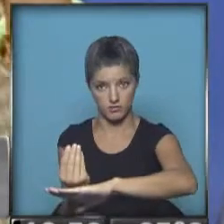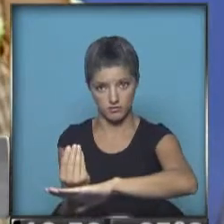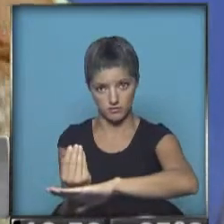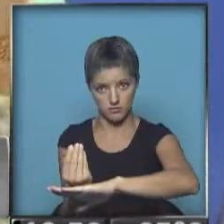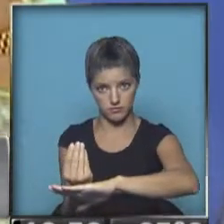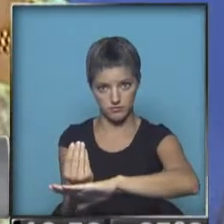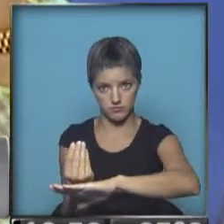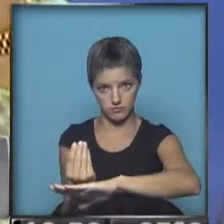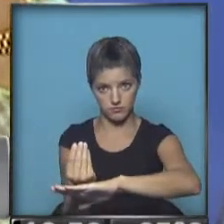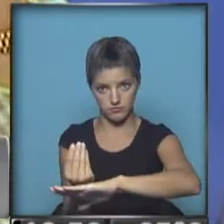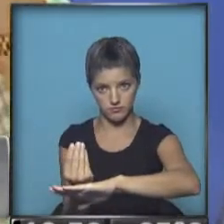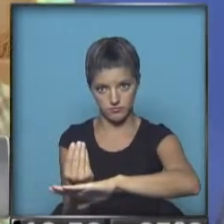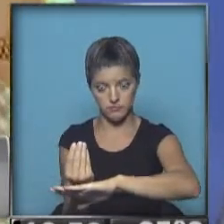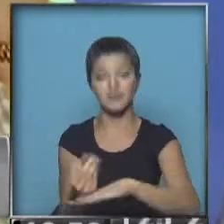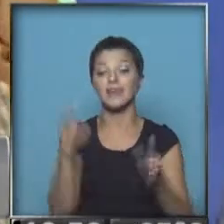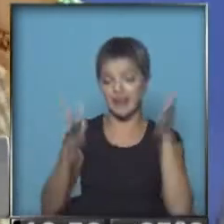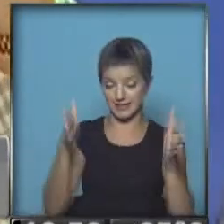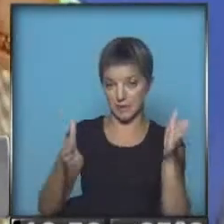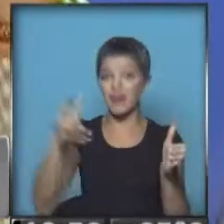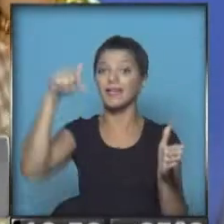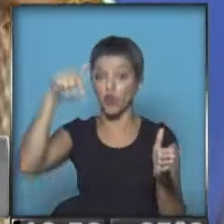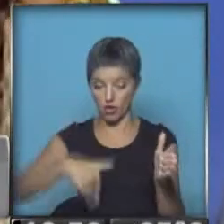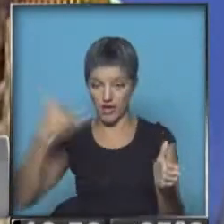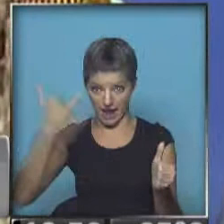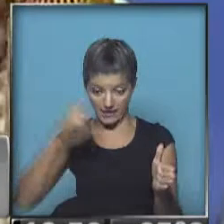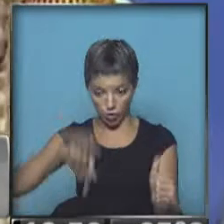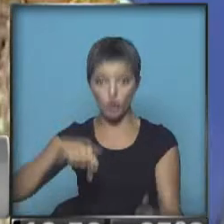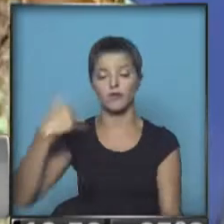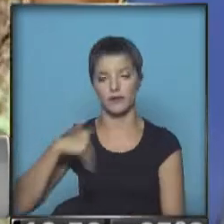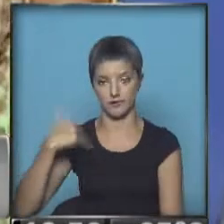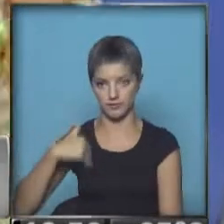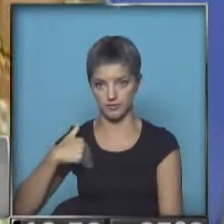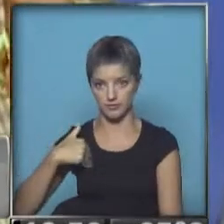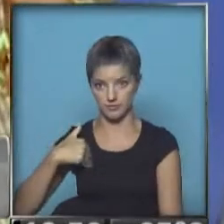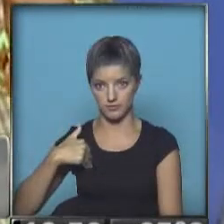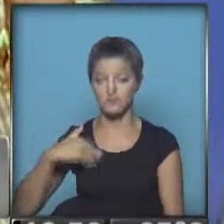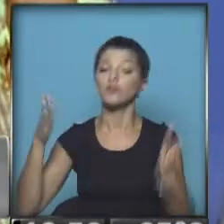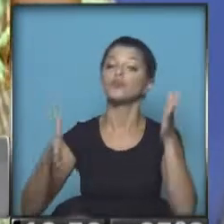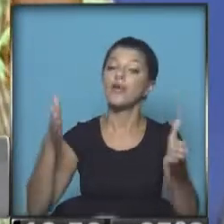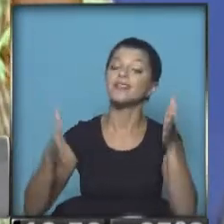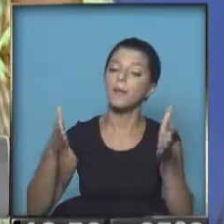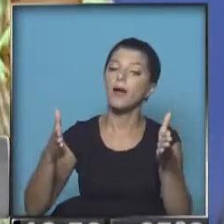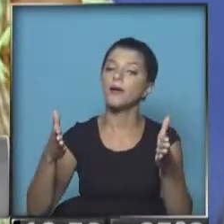esta etapa que estamos viviendo hoy en la Argentina, que es una etapa que